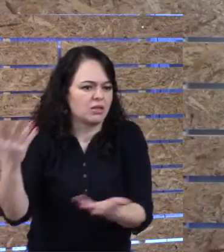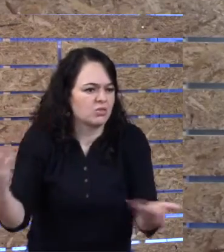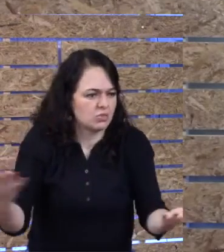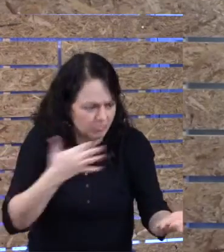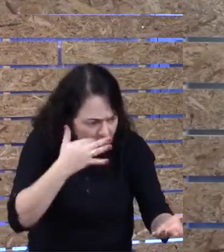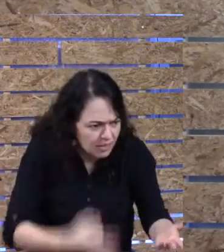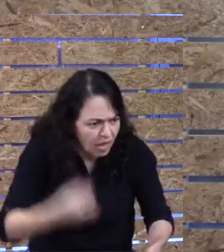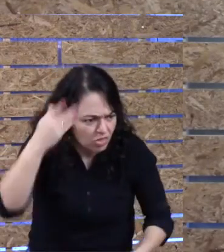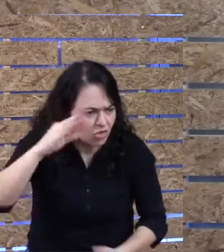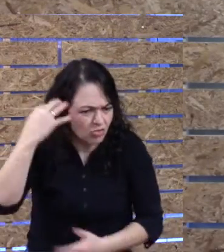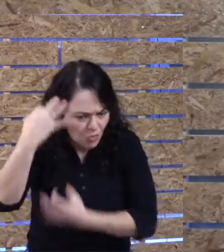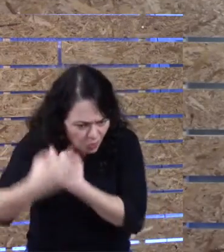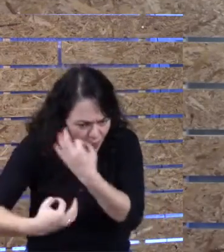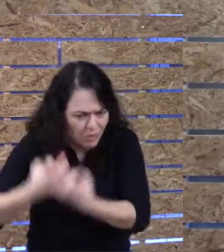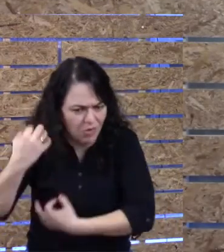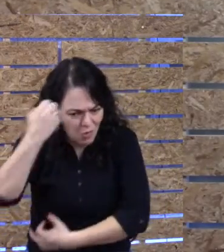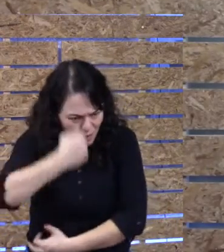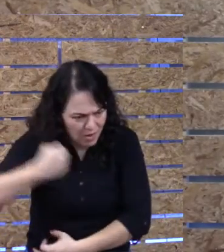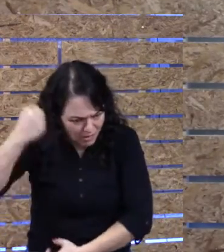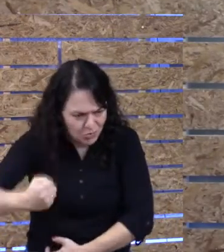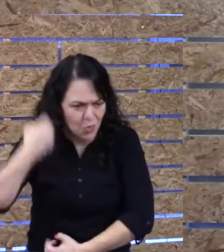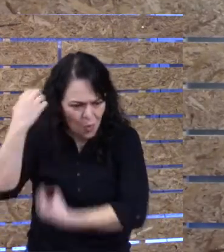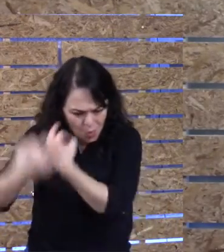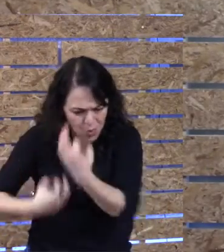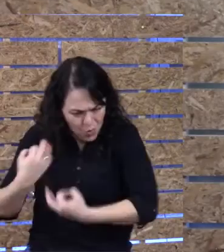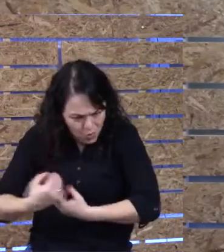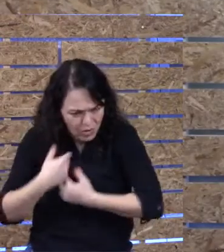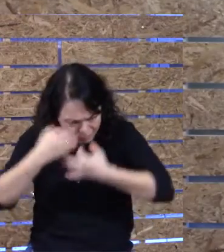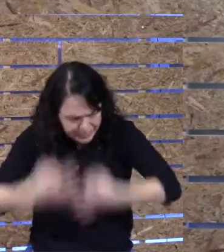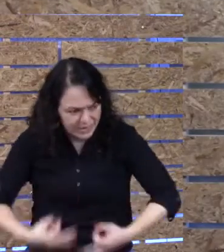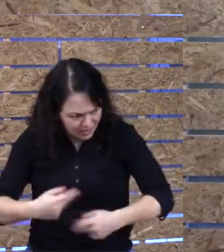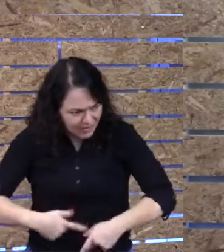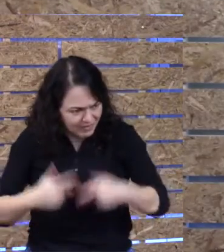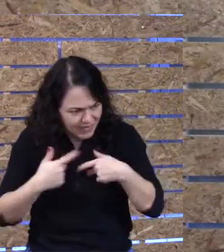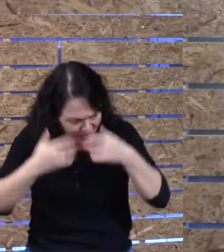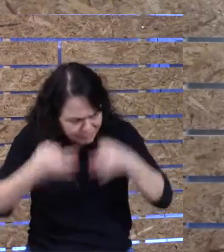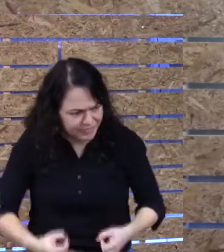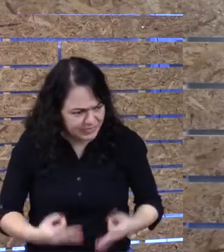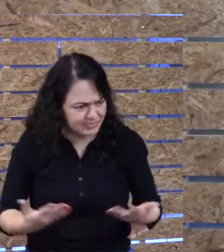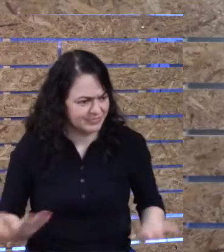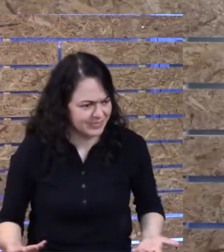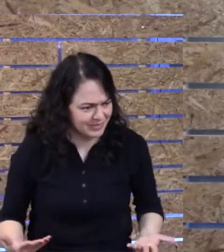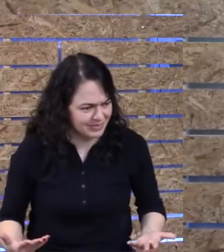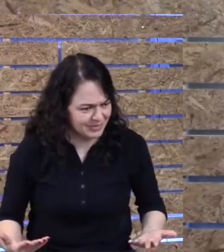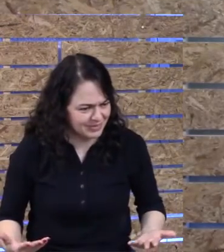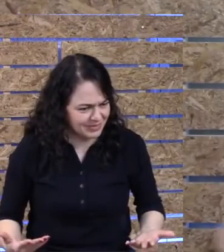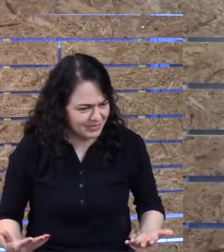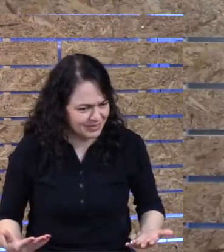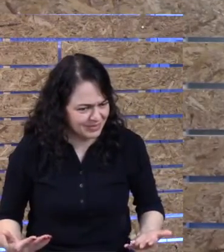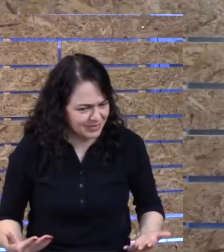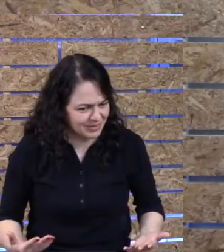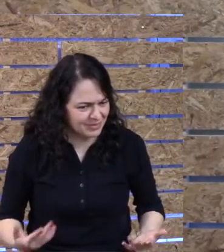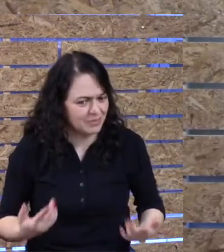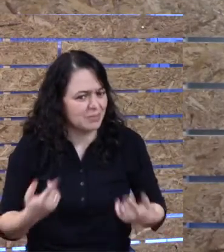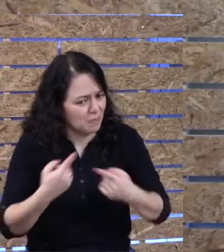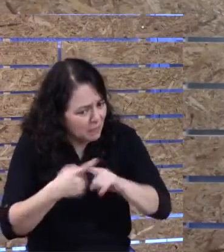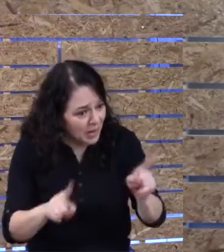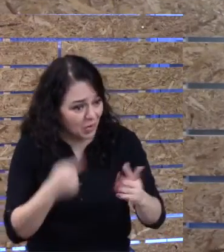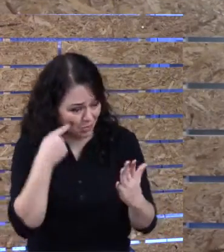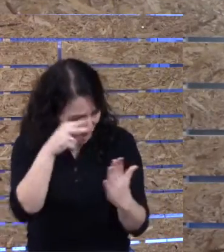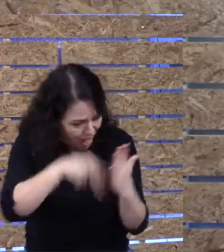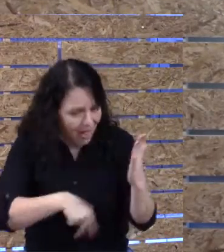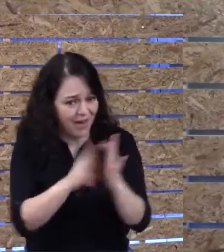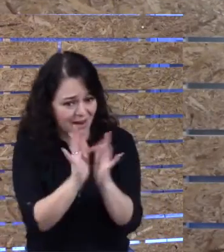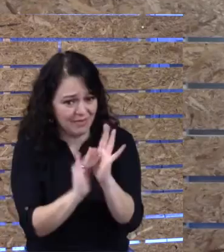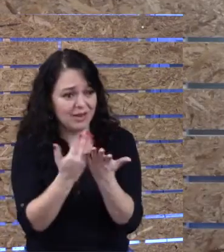Pero noten que aunque va con el buen pastor, aunque está con el buen pastor, todavía pasa por el valle de